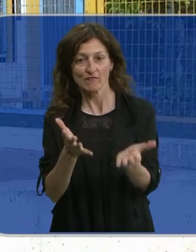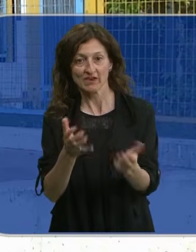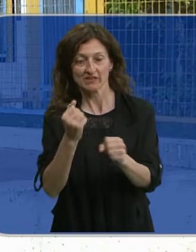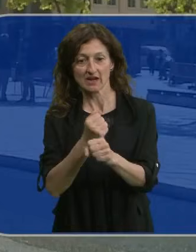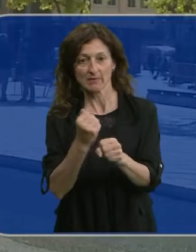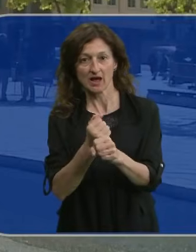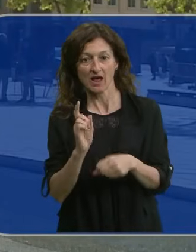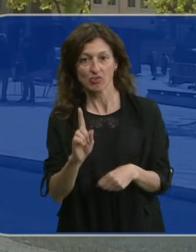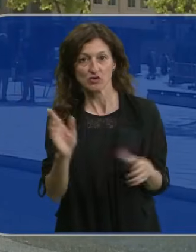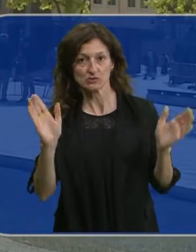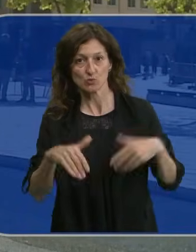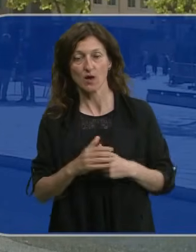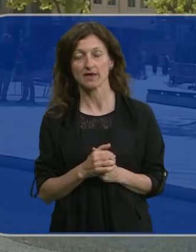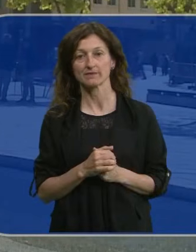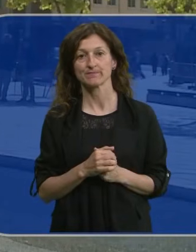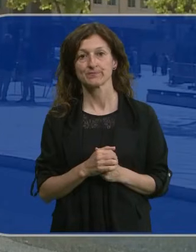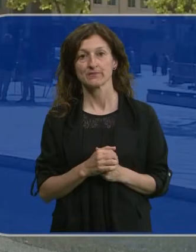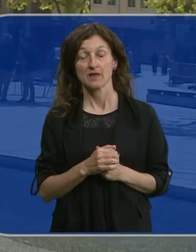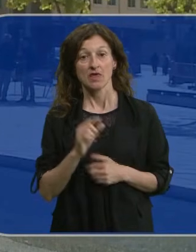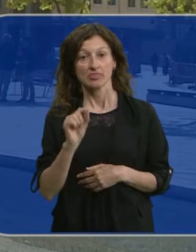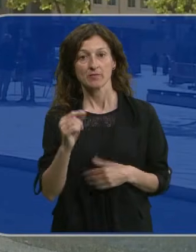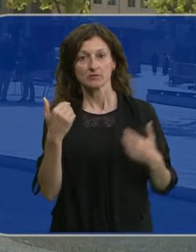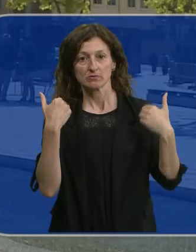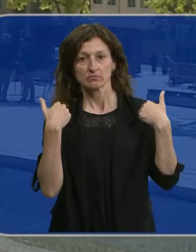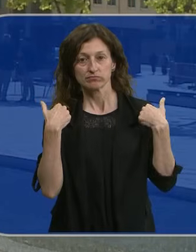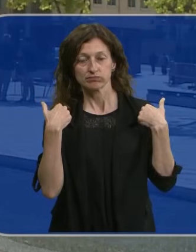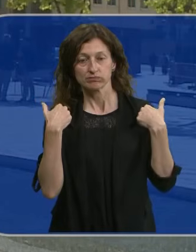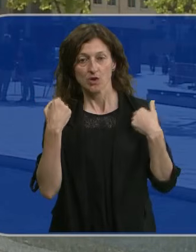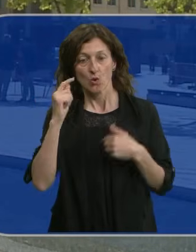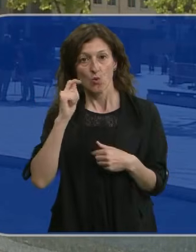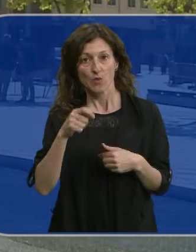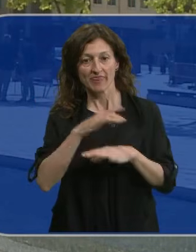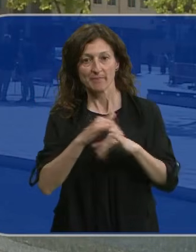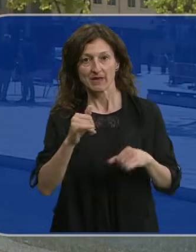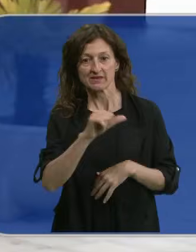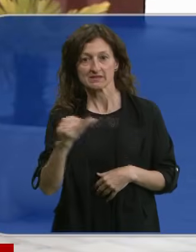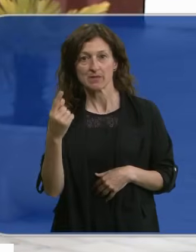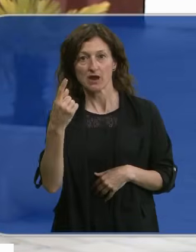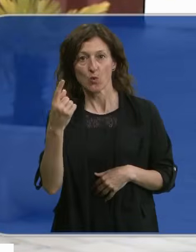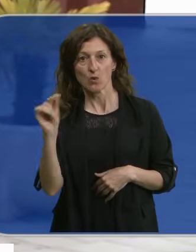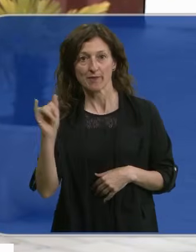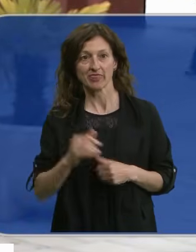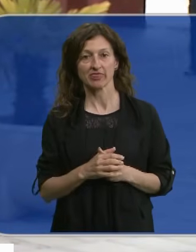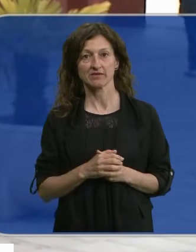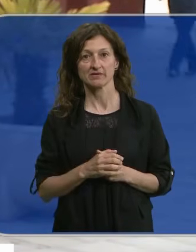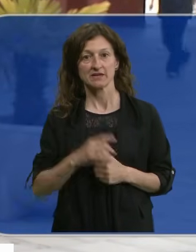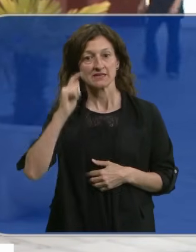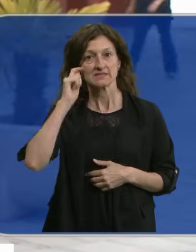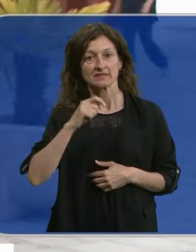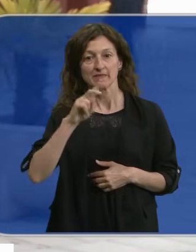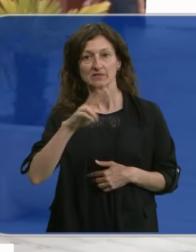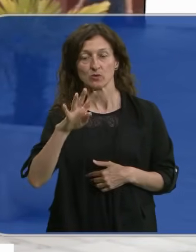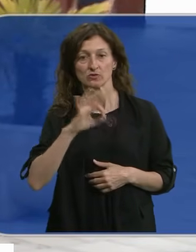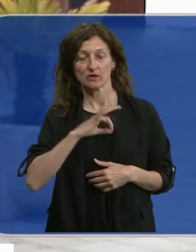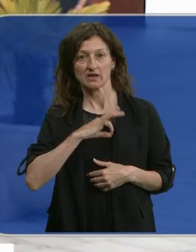los trabajadores para abrirla. De momento se sigue encargando de todo el juez de paz un día a la semana. Tenemos una sentencia del